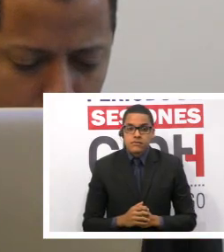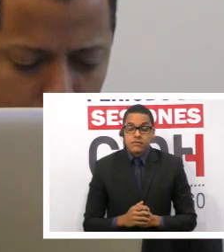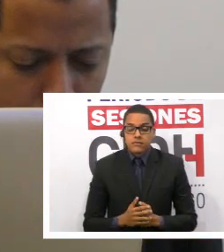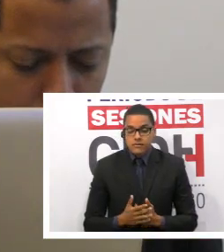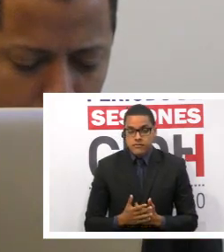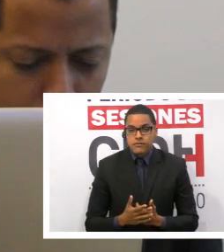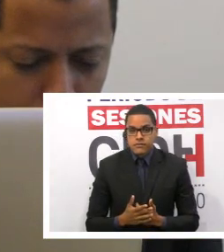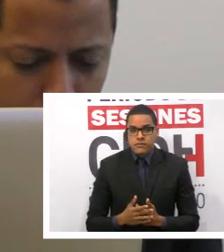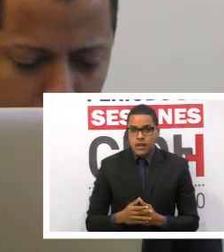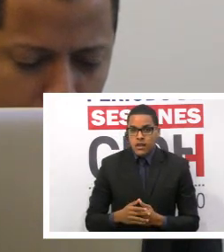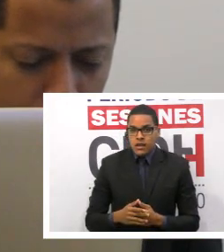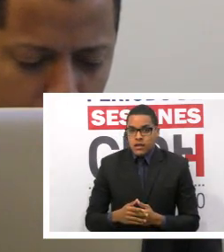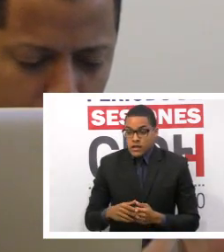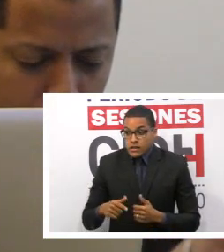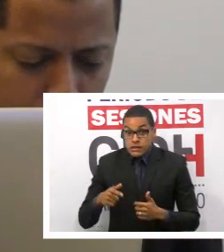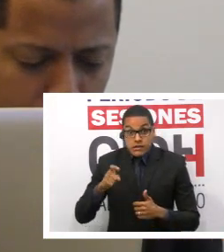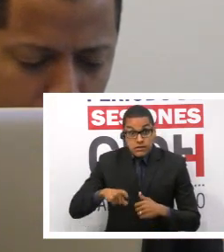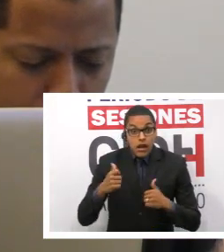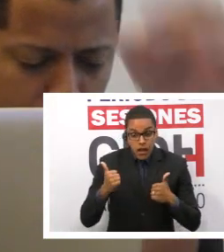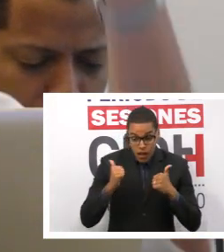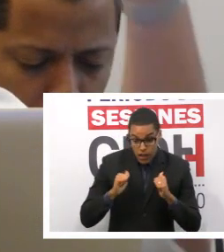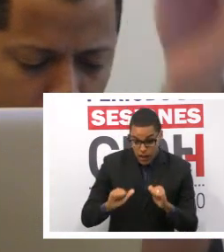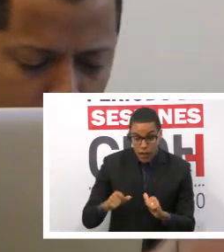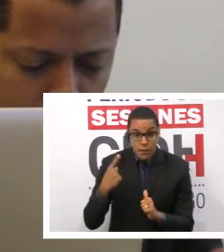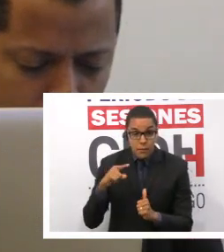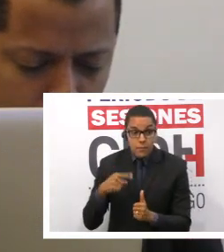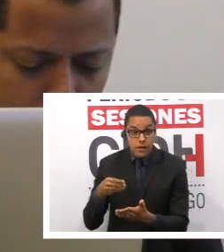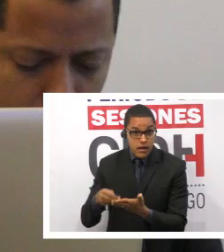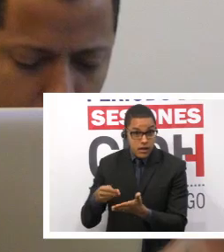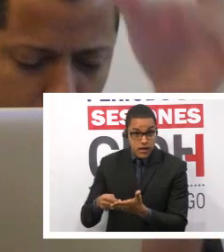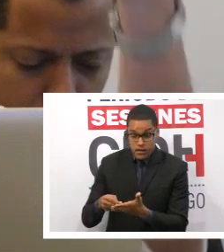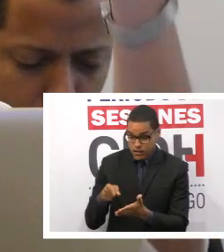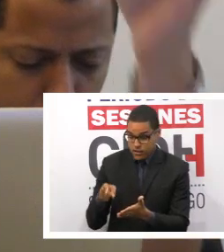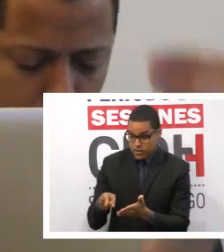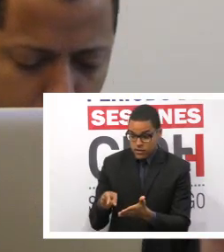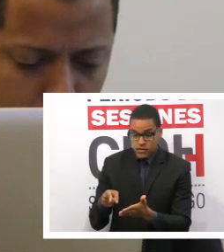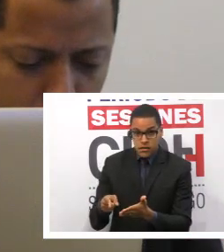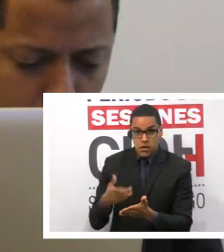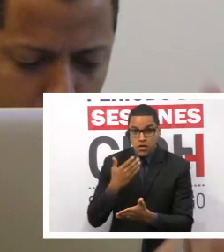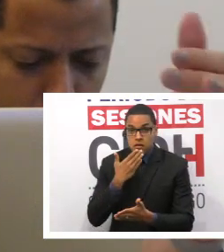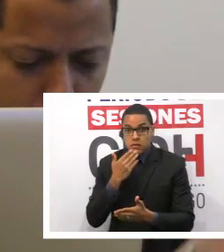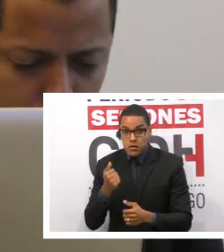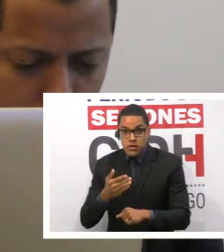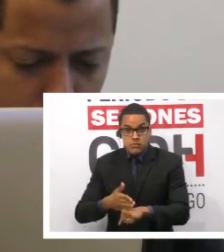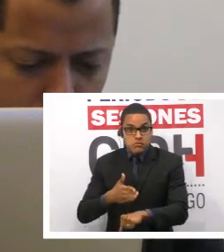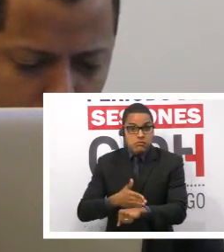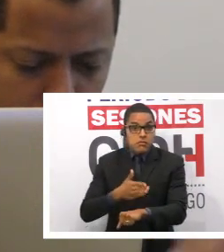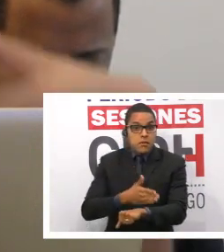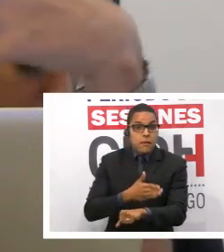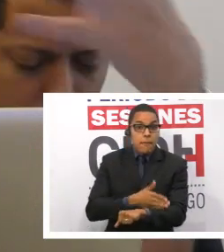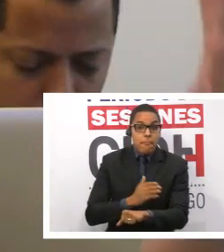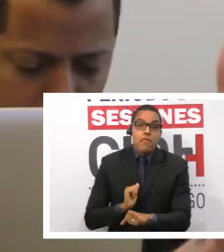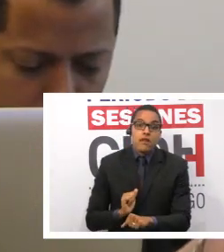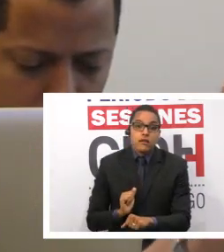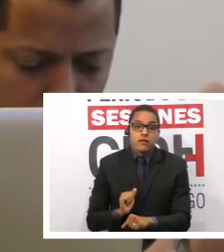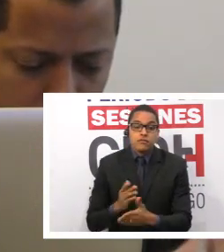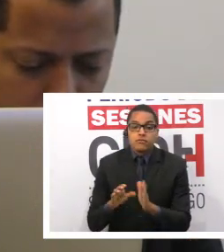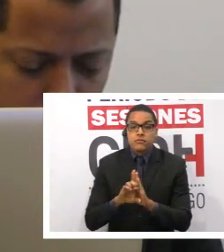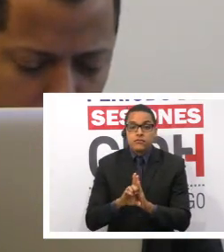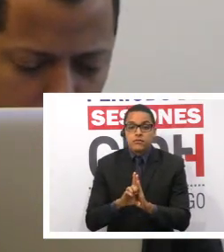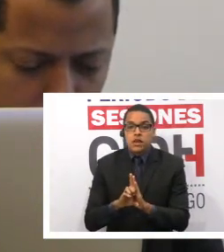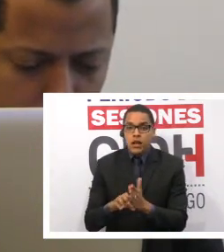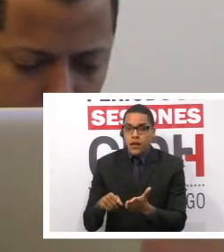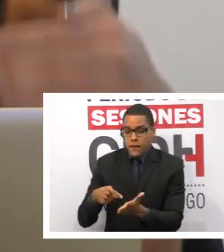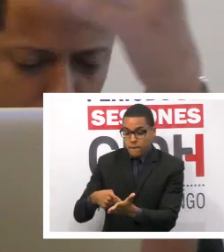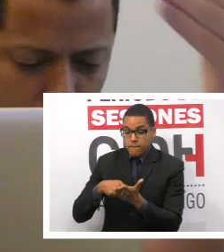medida a las finanzas públicas uno podría pensar que todos los derechos y todos los componentes de los impuestos deberían pensarse en